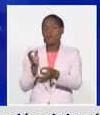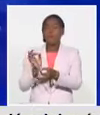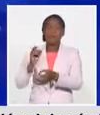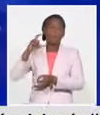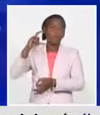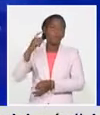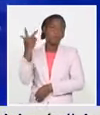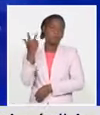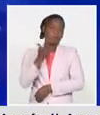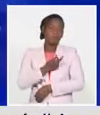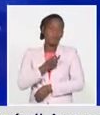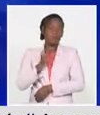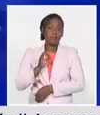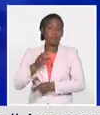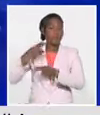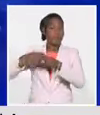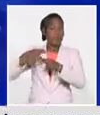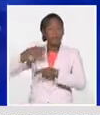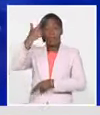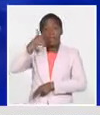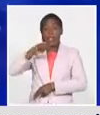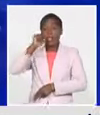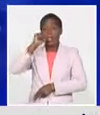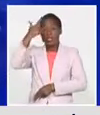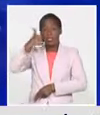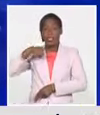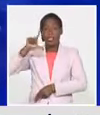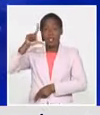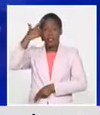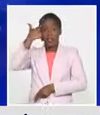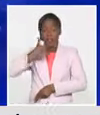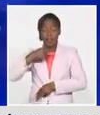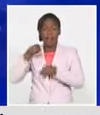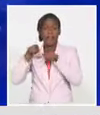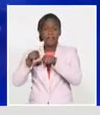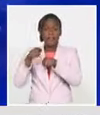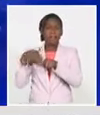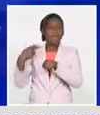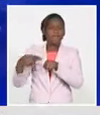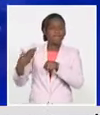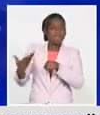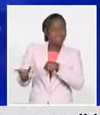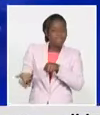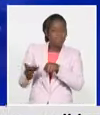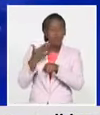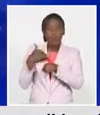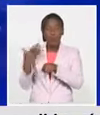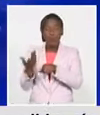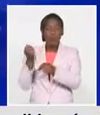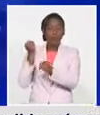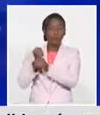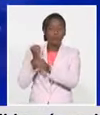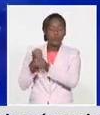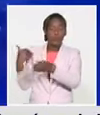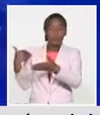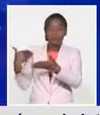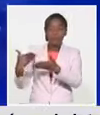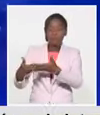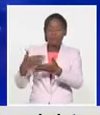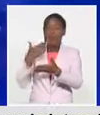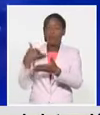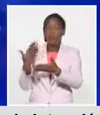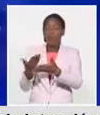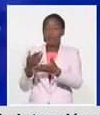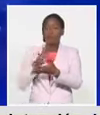la fase organizativa, de inmunización, el esquema que se ha venido llevando en estas 3 provincias